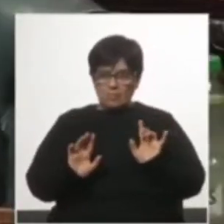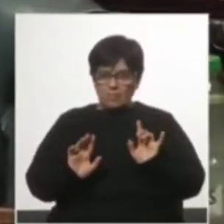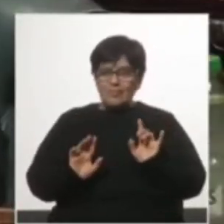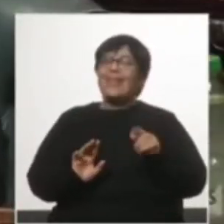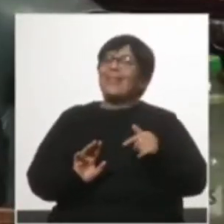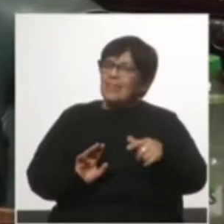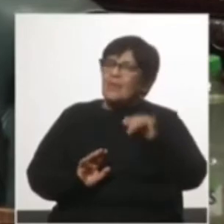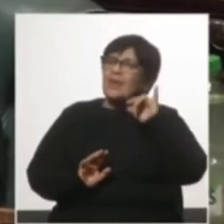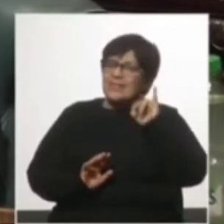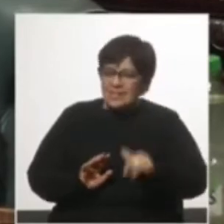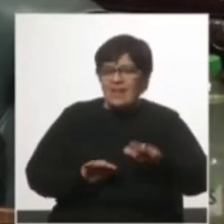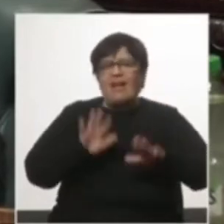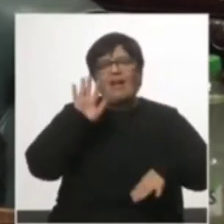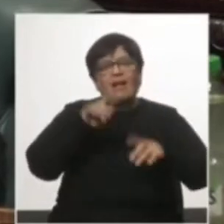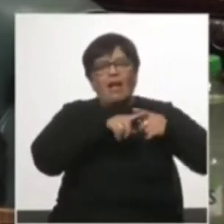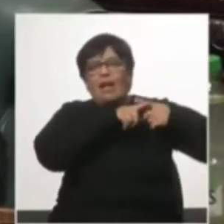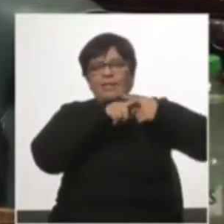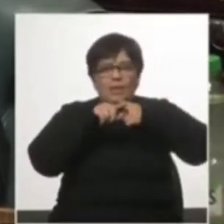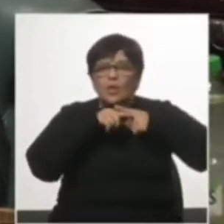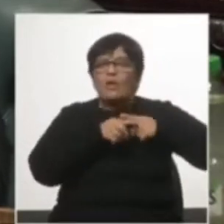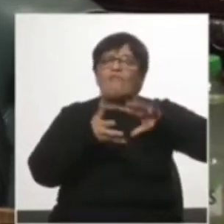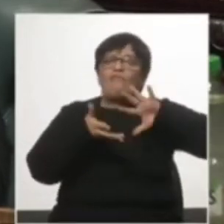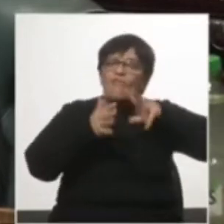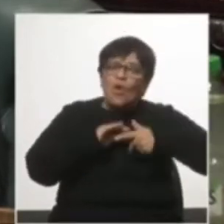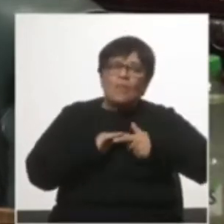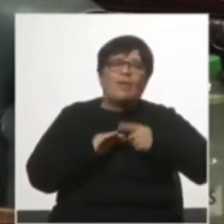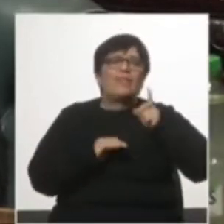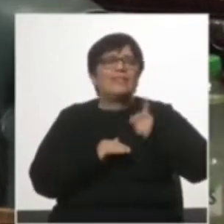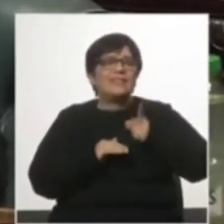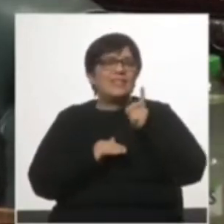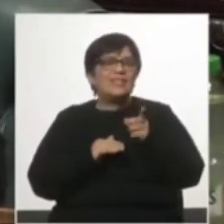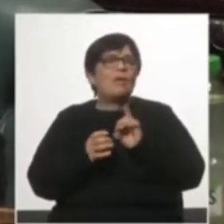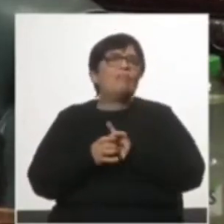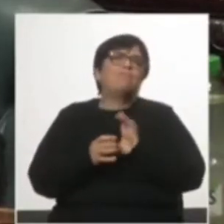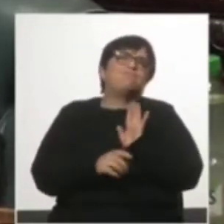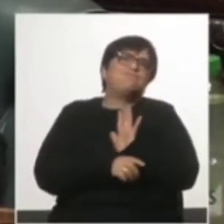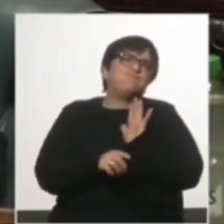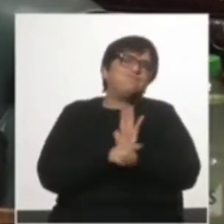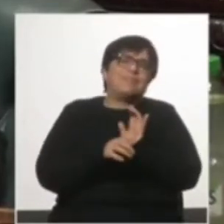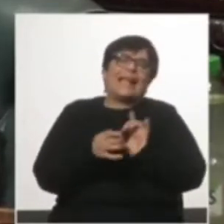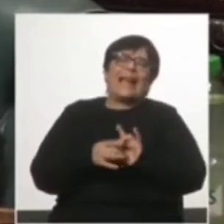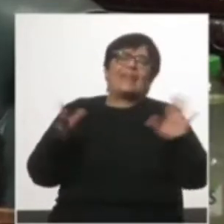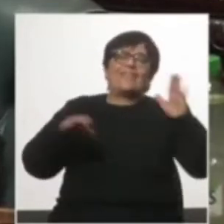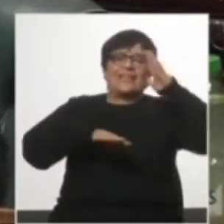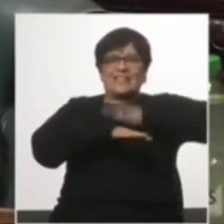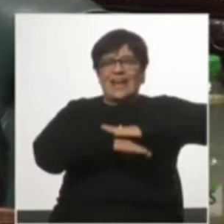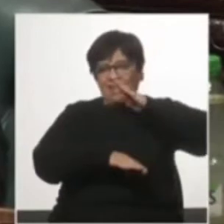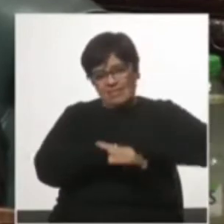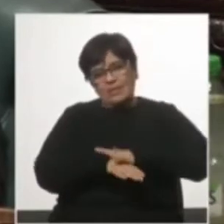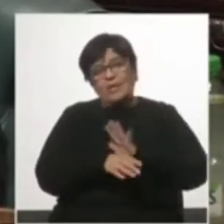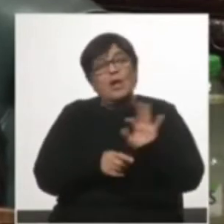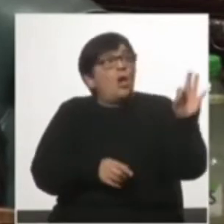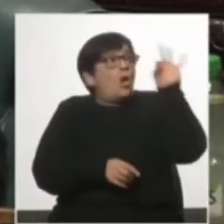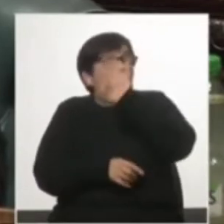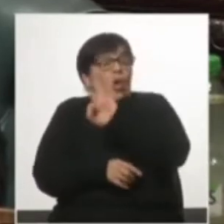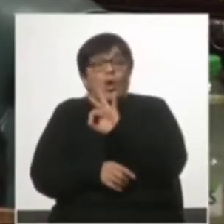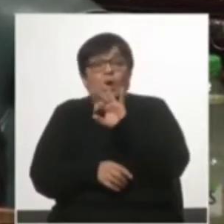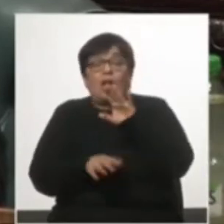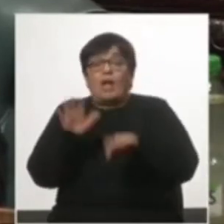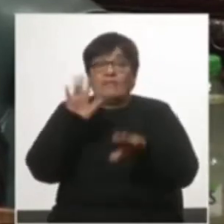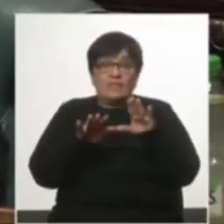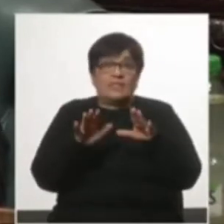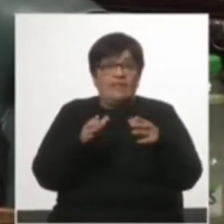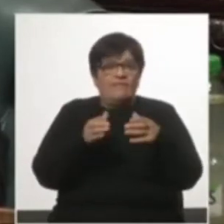comenzamos a discutir sobre la estrategia de la llamada libertad responsable o la reducción de